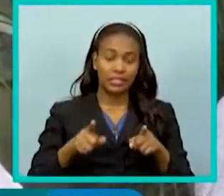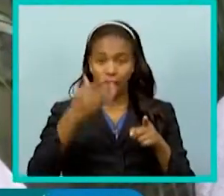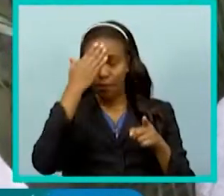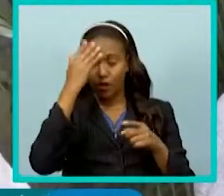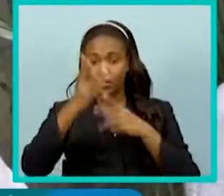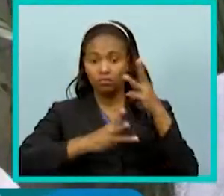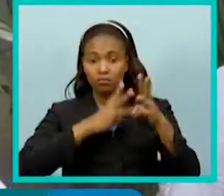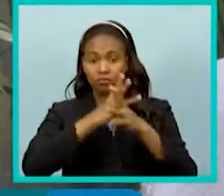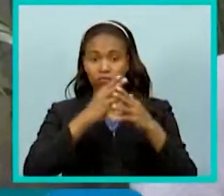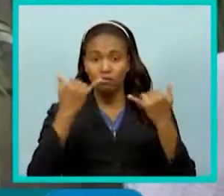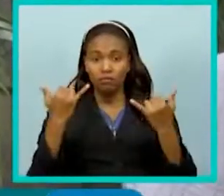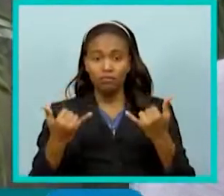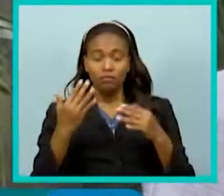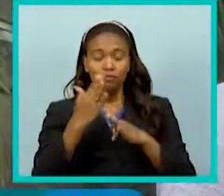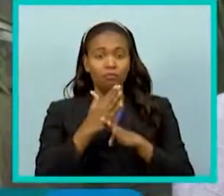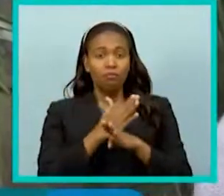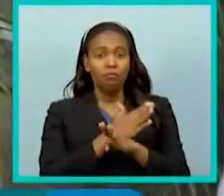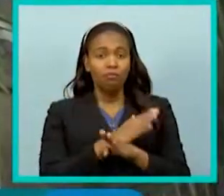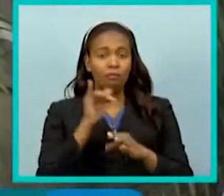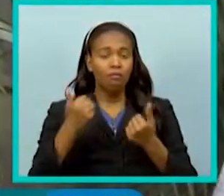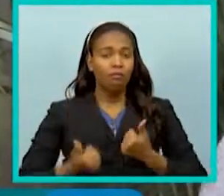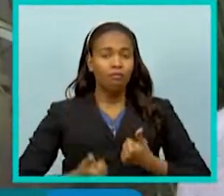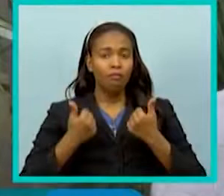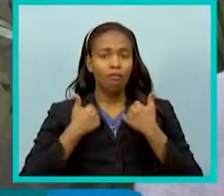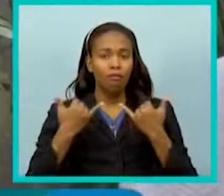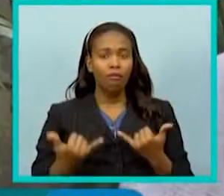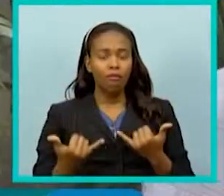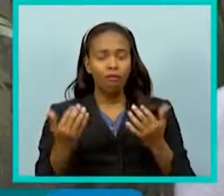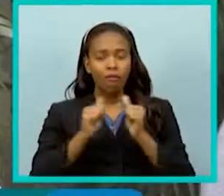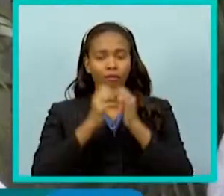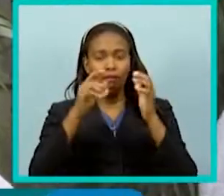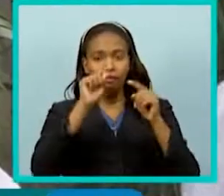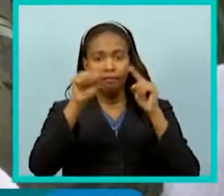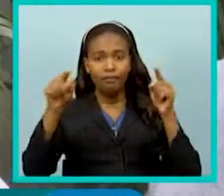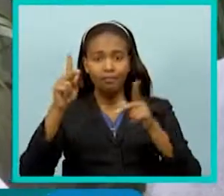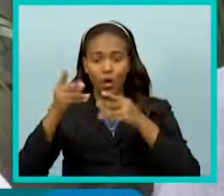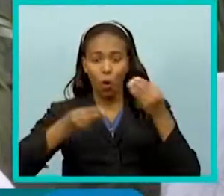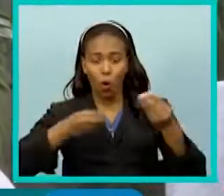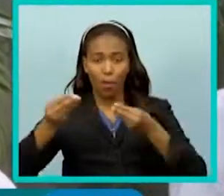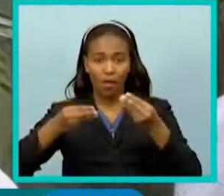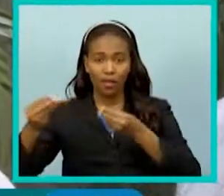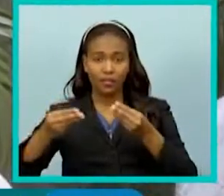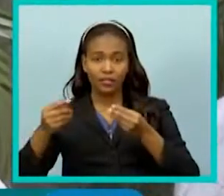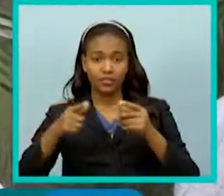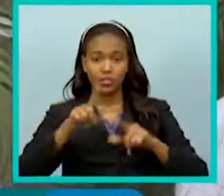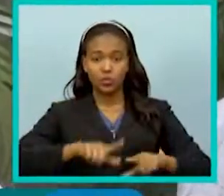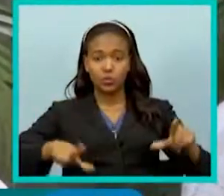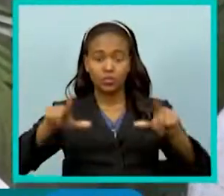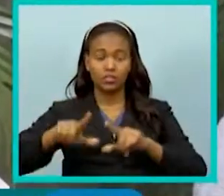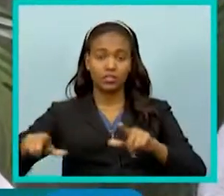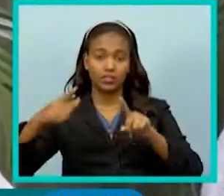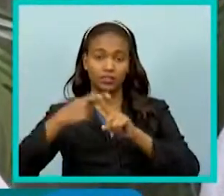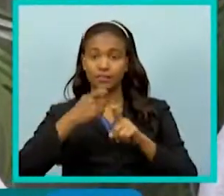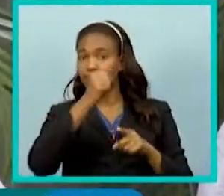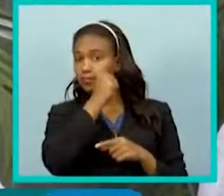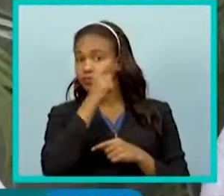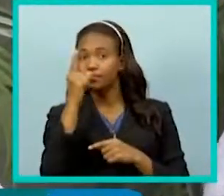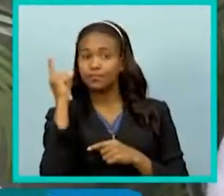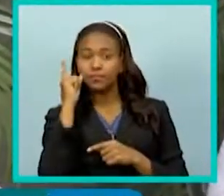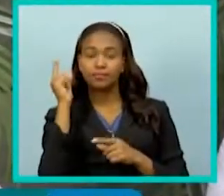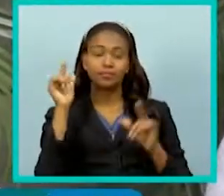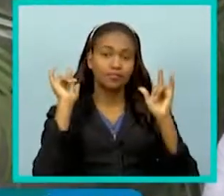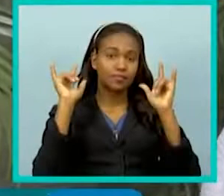globalizado y avanzado como el que vivimos hoy que la mayoría de los colmado en los barrios periféricos del Gran Santo Domingo